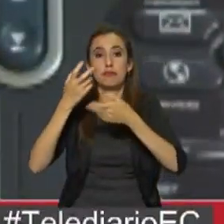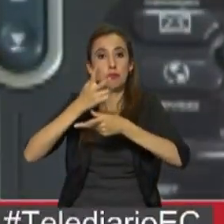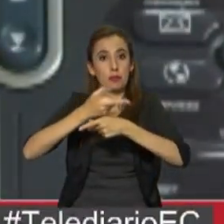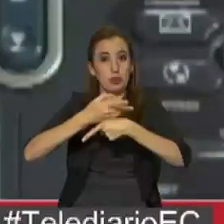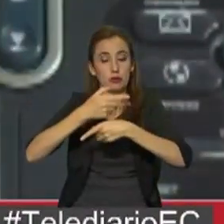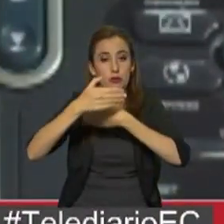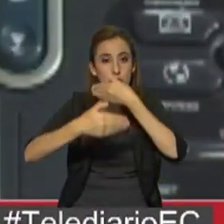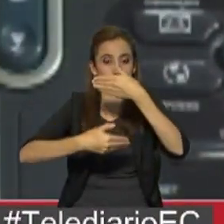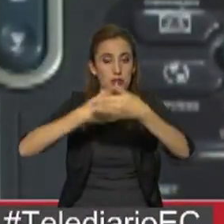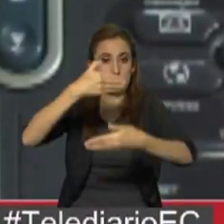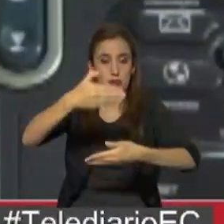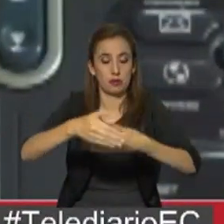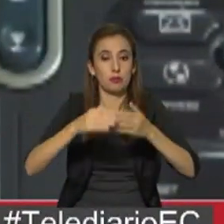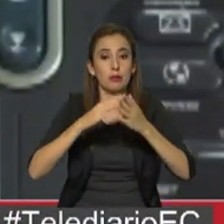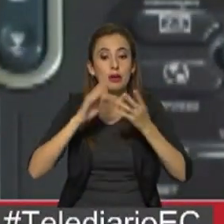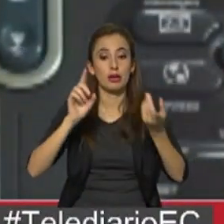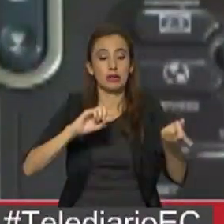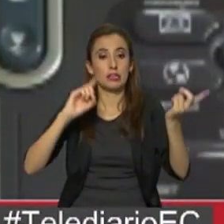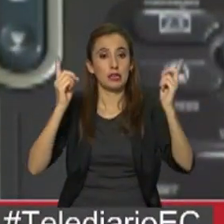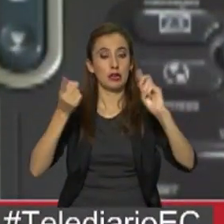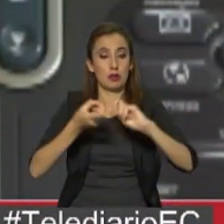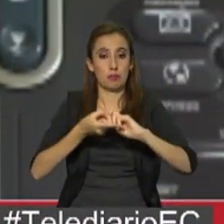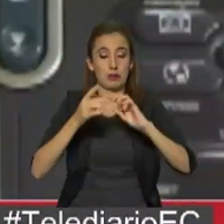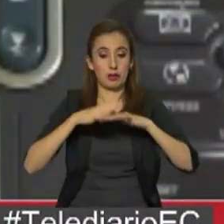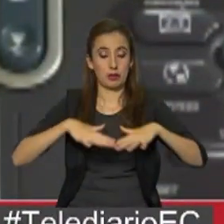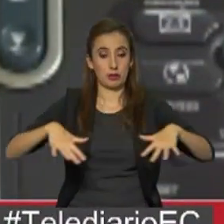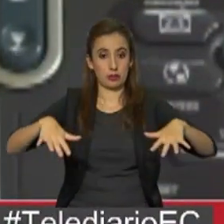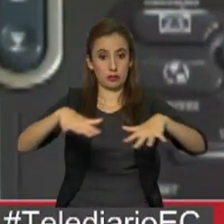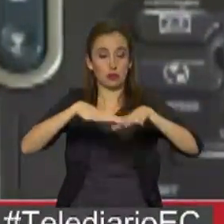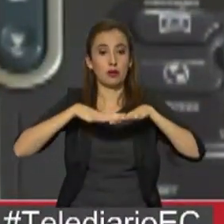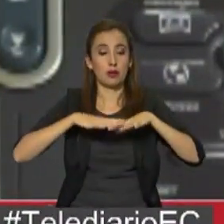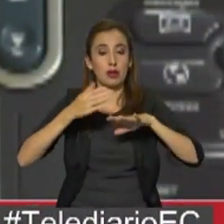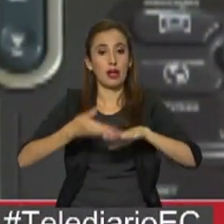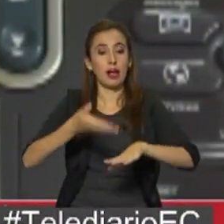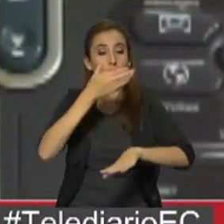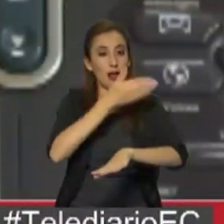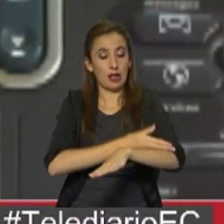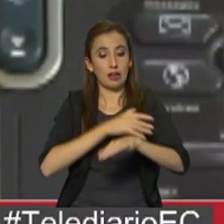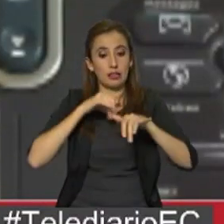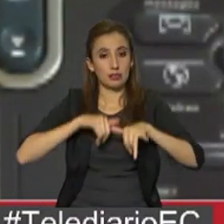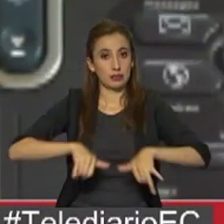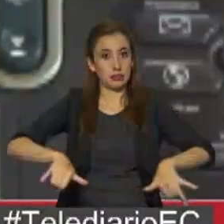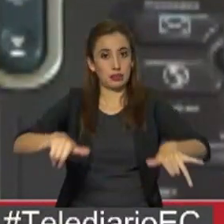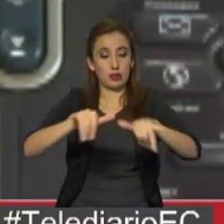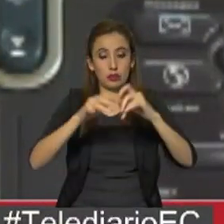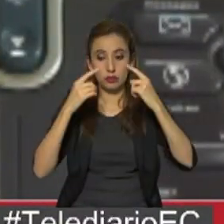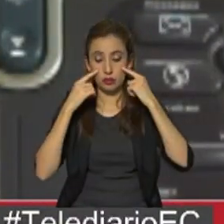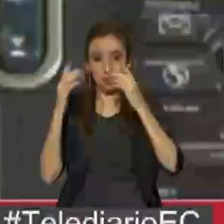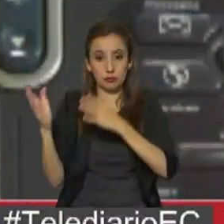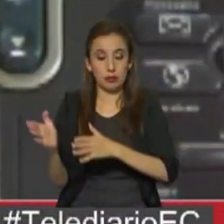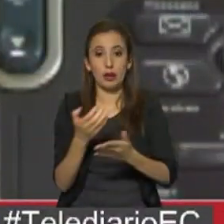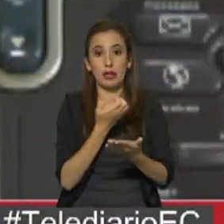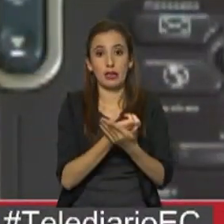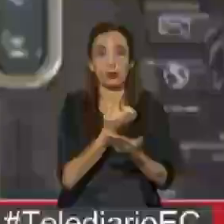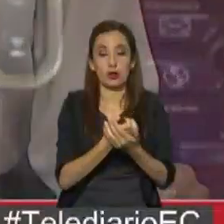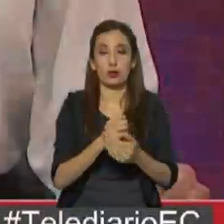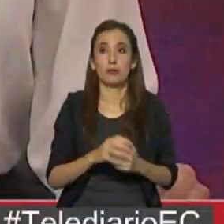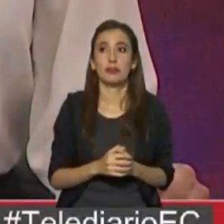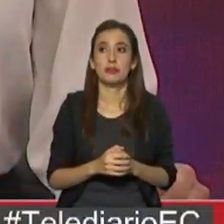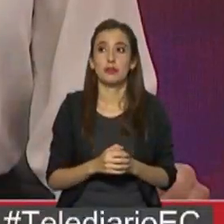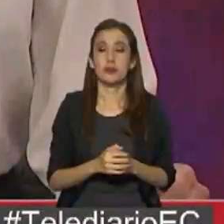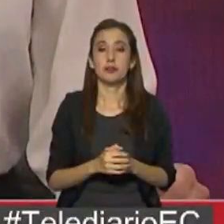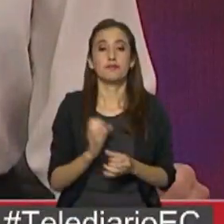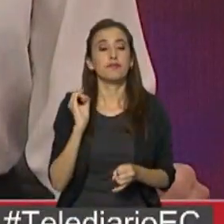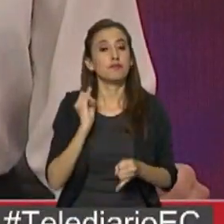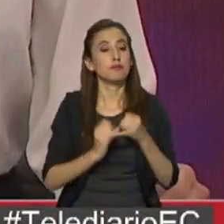de esta manera promover empleo y ojalá volver lo antes posible el círculo virtuoso de la economía ingeniero ya para